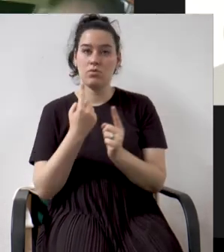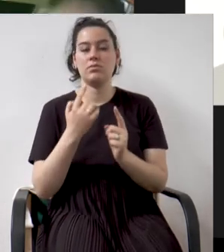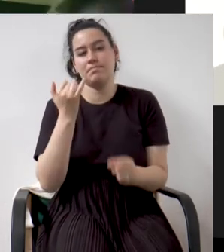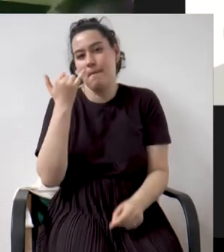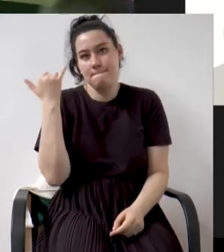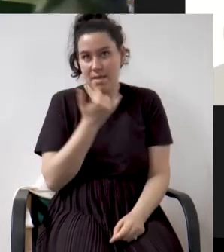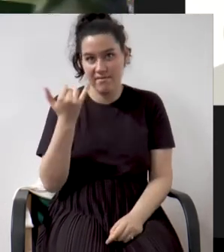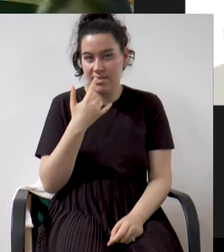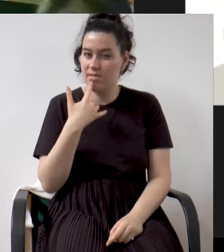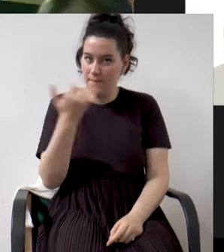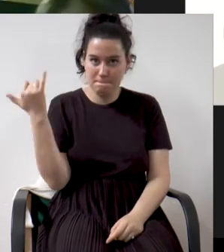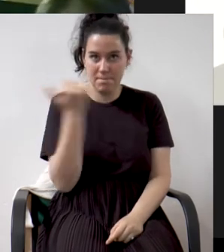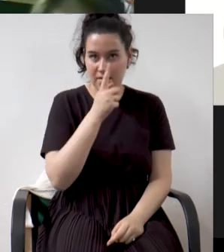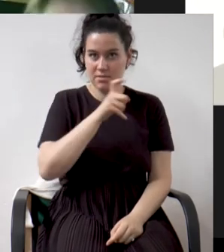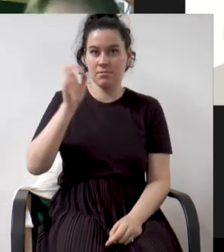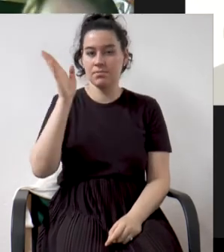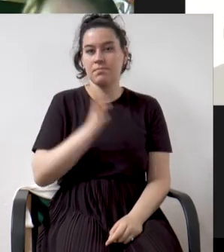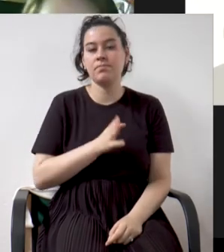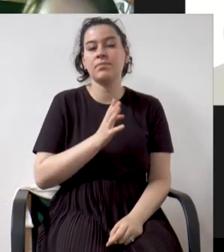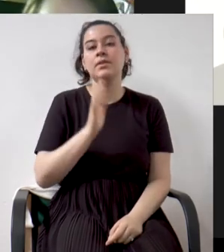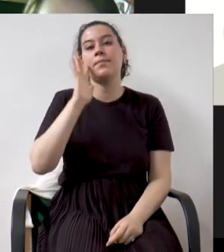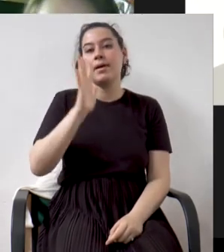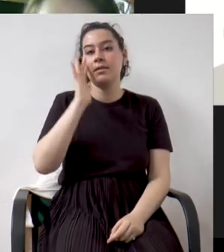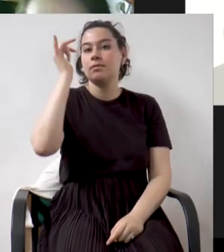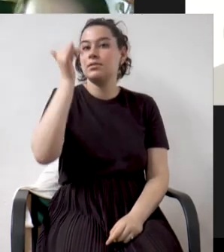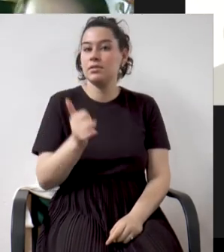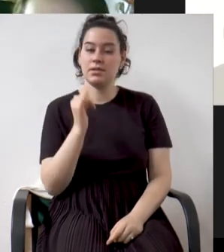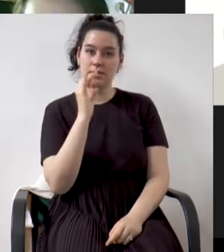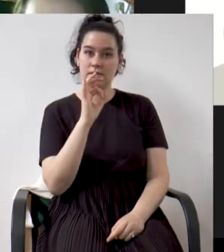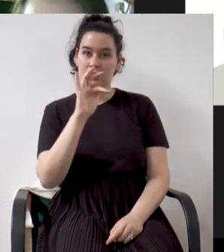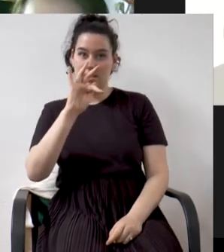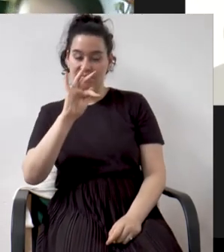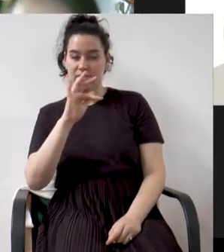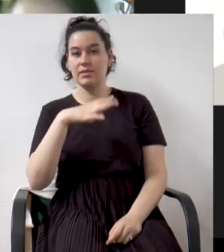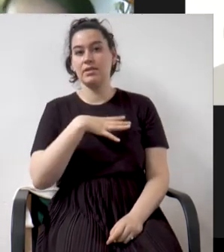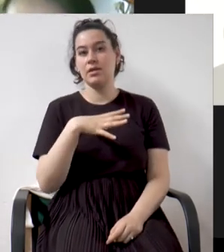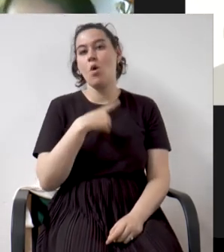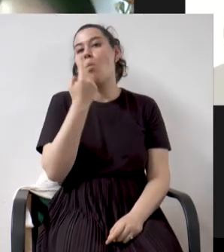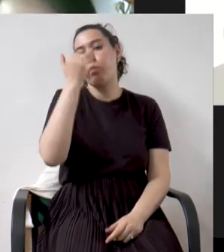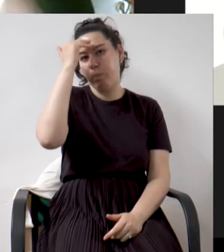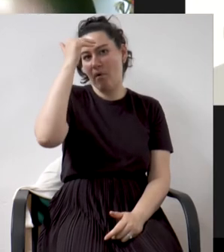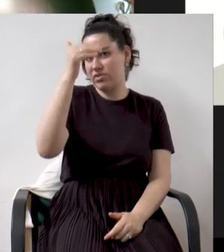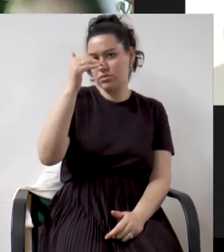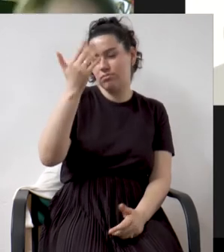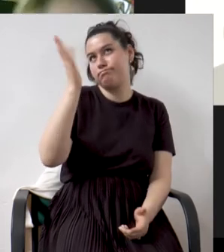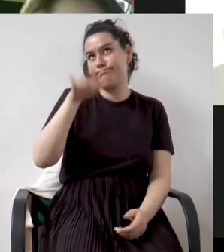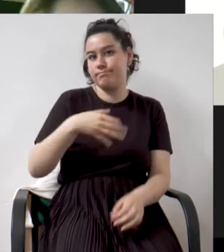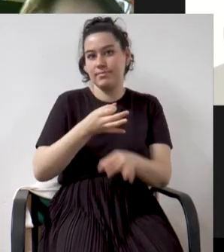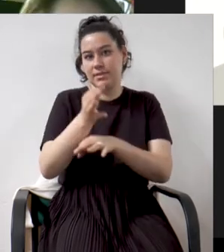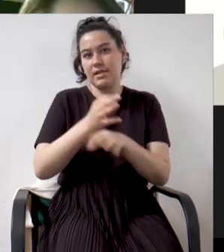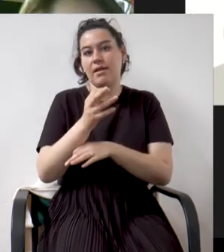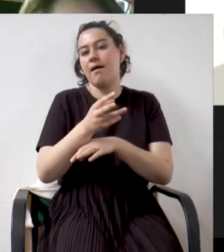disparate, absolutamente un disparate. Supónganse que en el ICEF tienen un docente que da